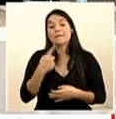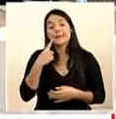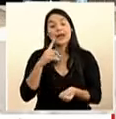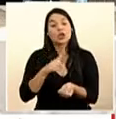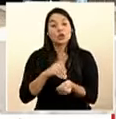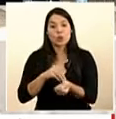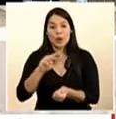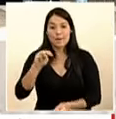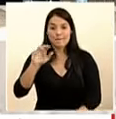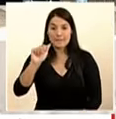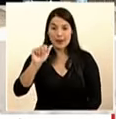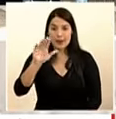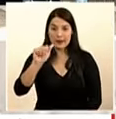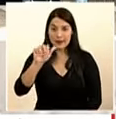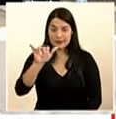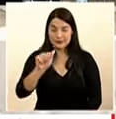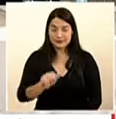macaya